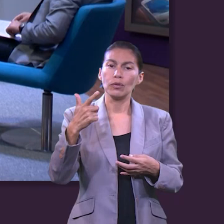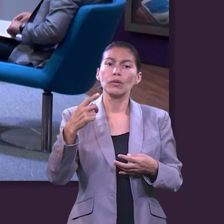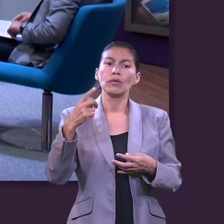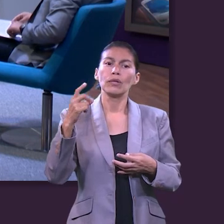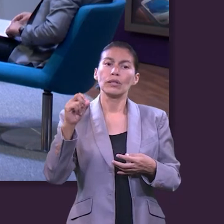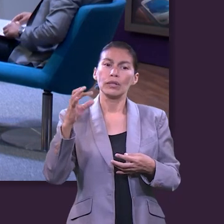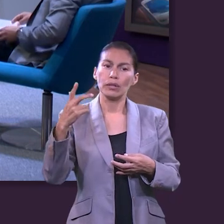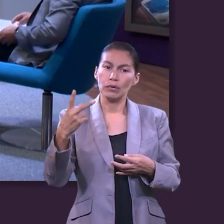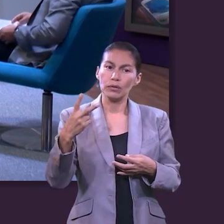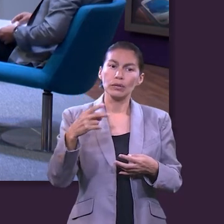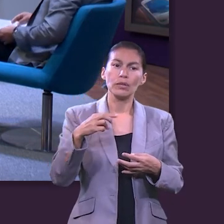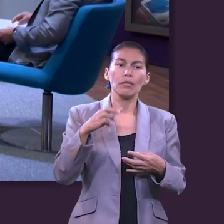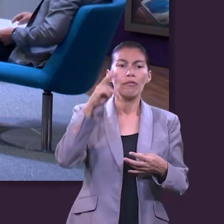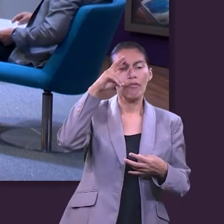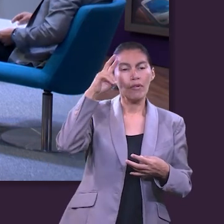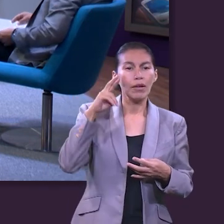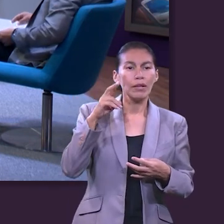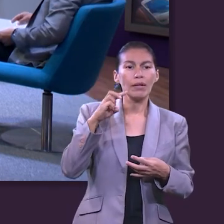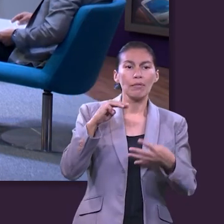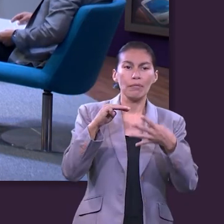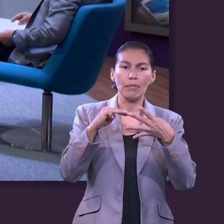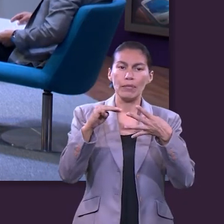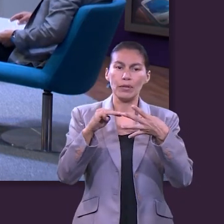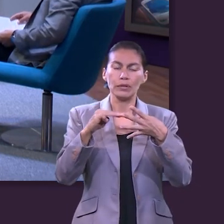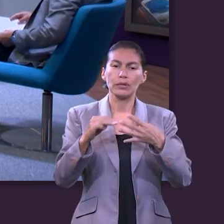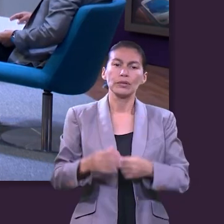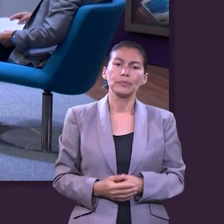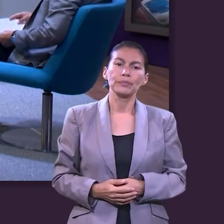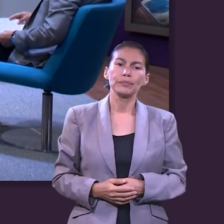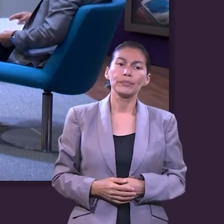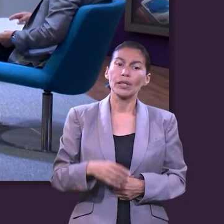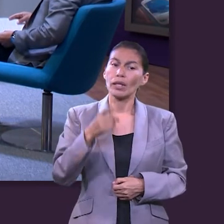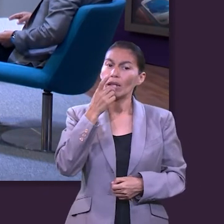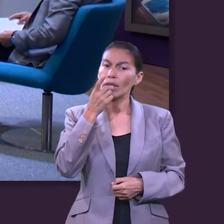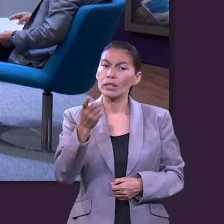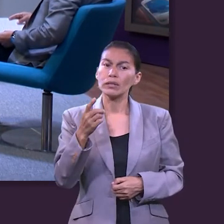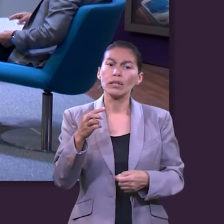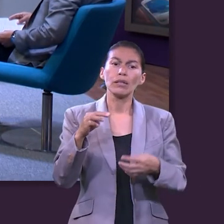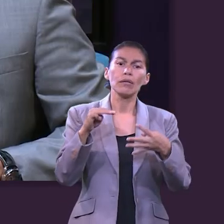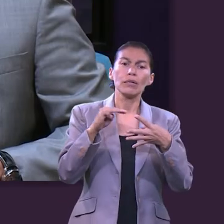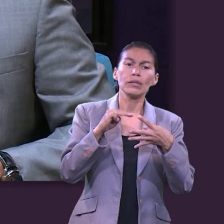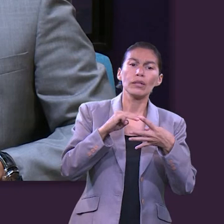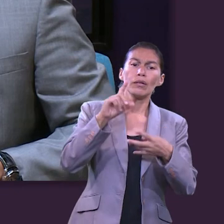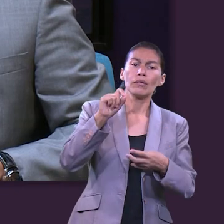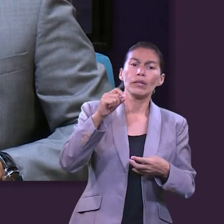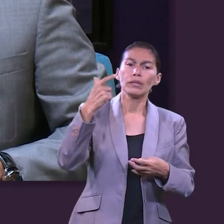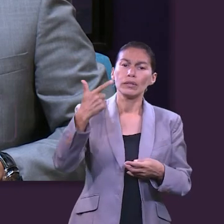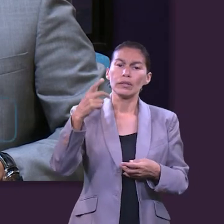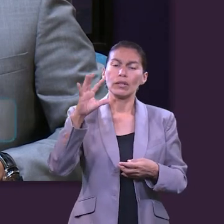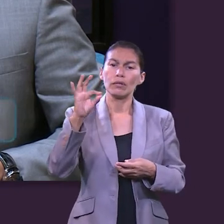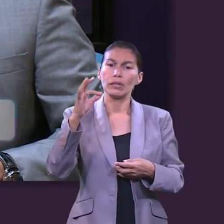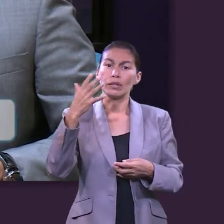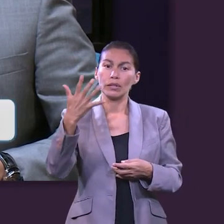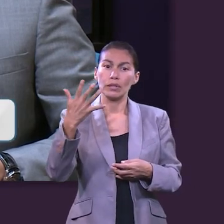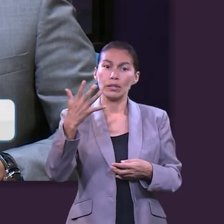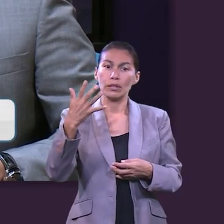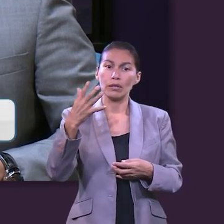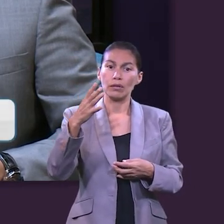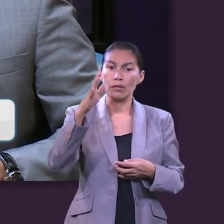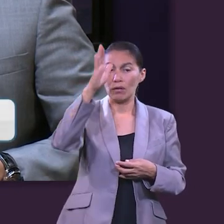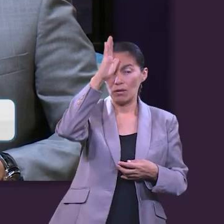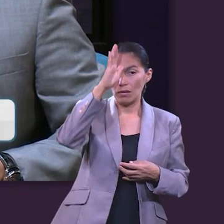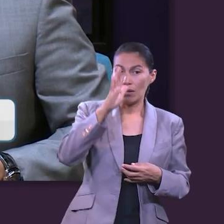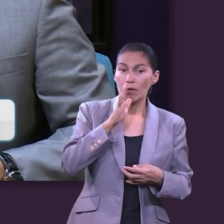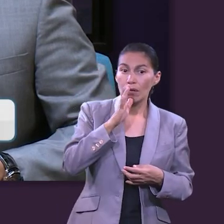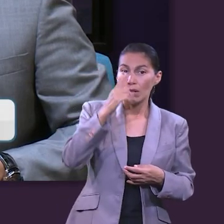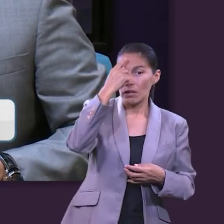.52 y Vale Marcos 15.38. Dice Mateo 27.45, y desde la hora sexta hubo tiniebla